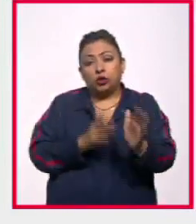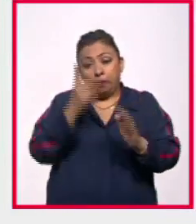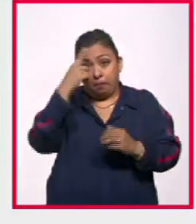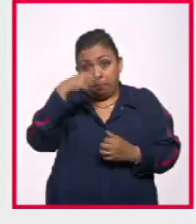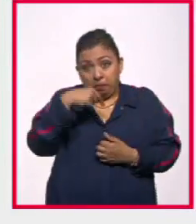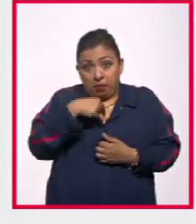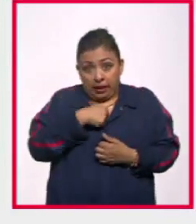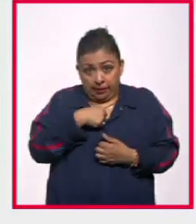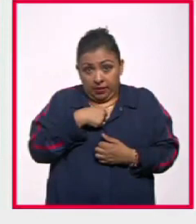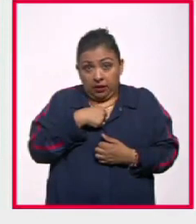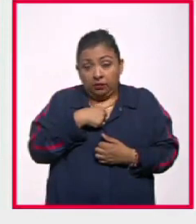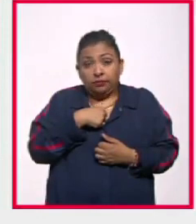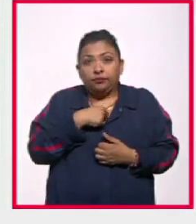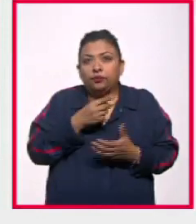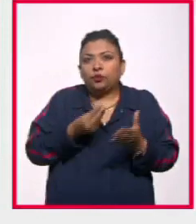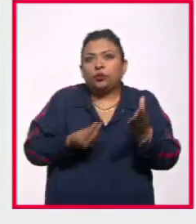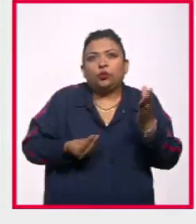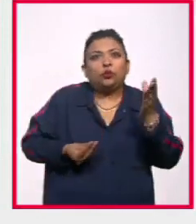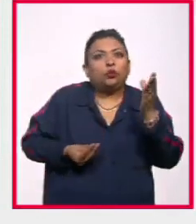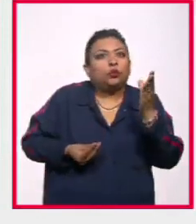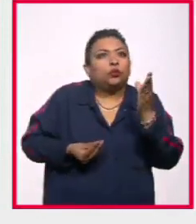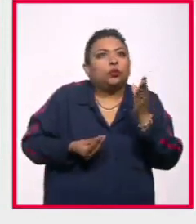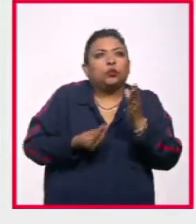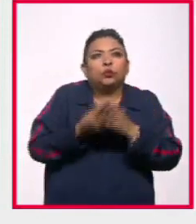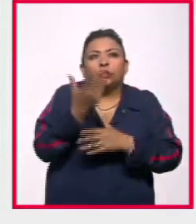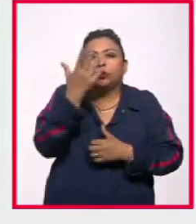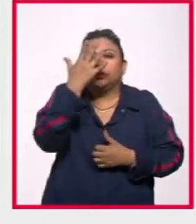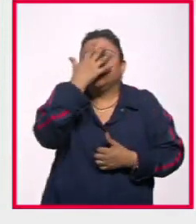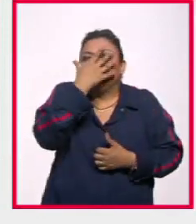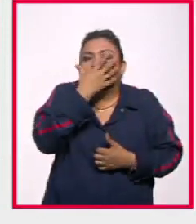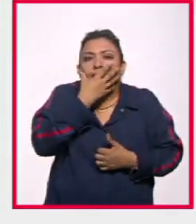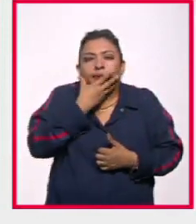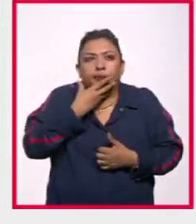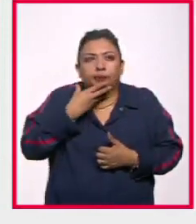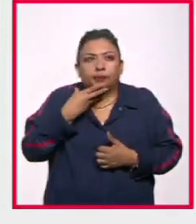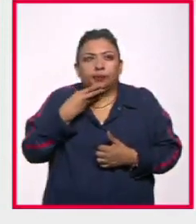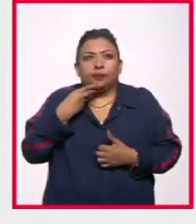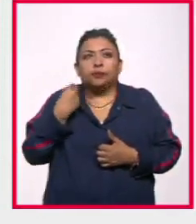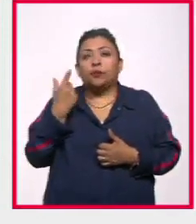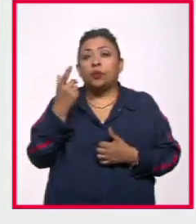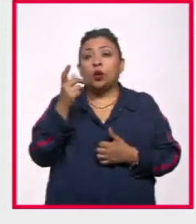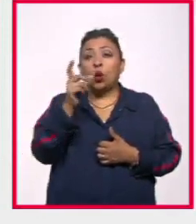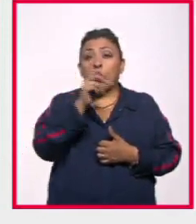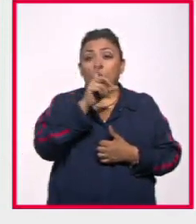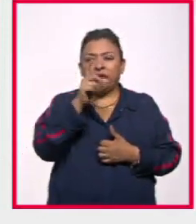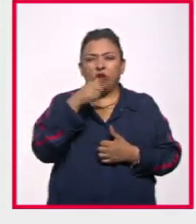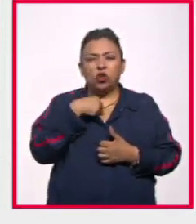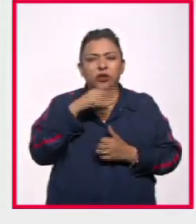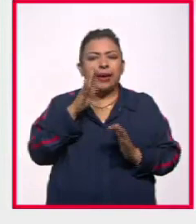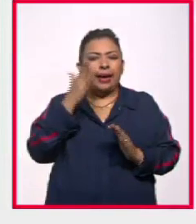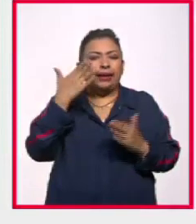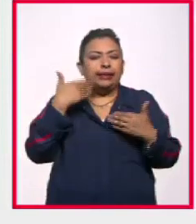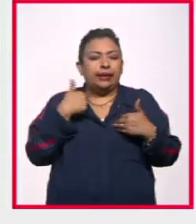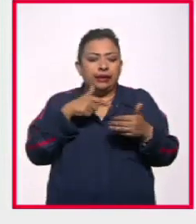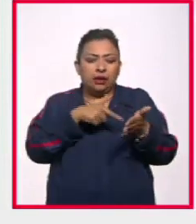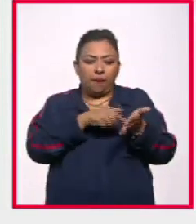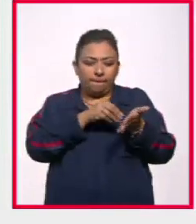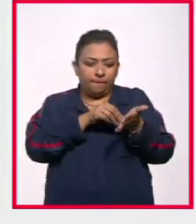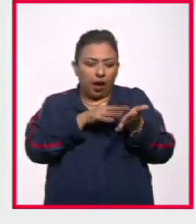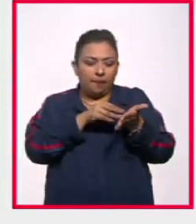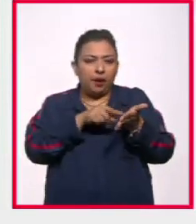mí fue nuevo y fue fascinante, que fue cuando ya estaba yo muy consciente que era un